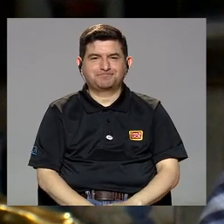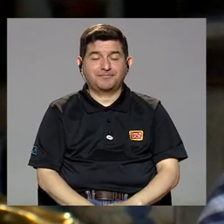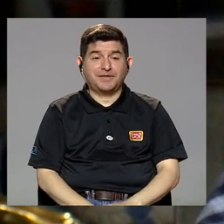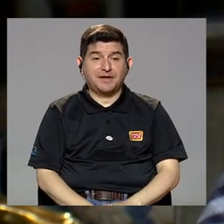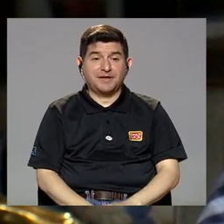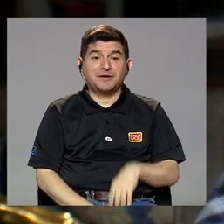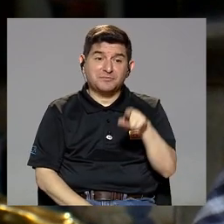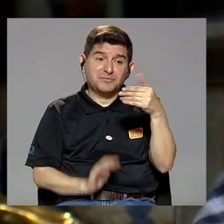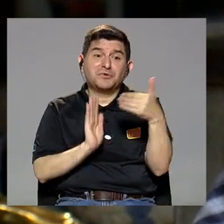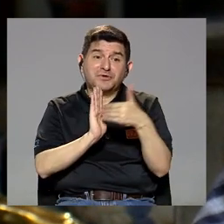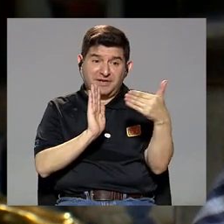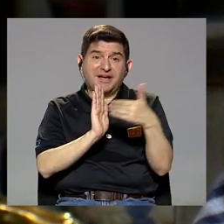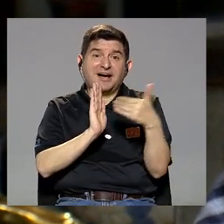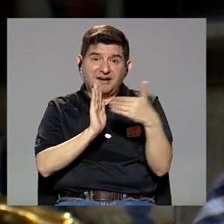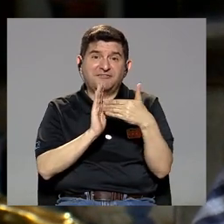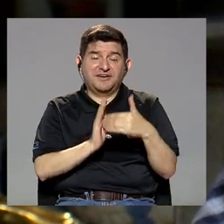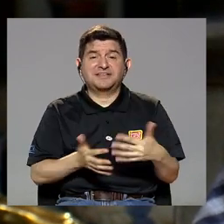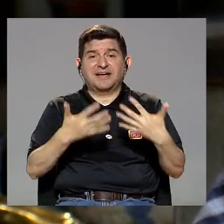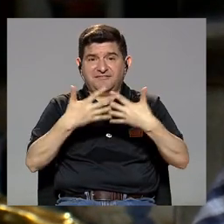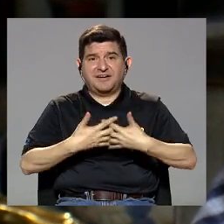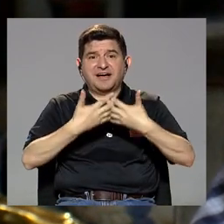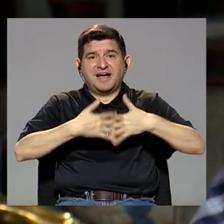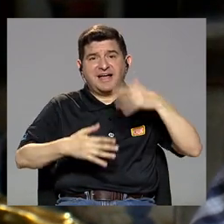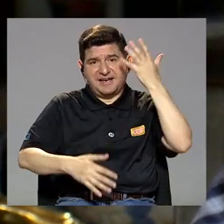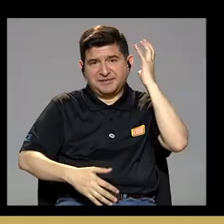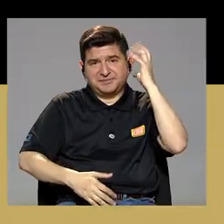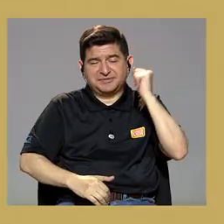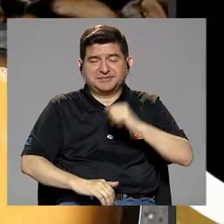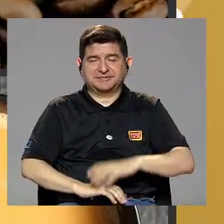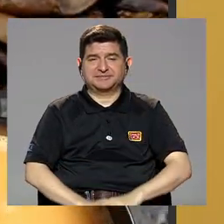perjudica bullying entre chad